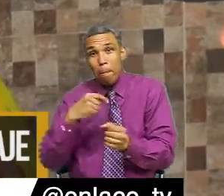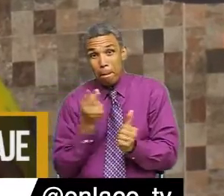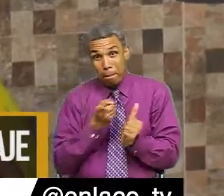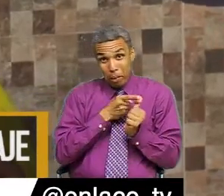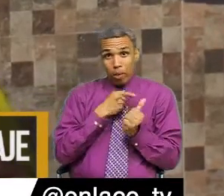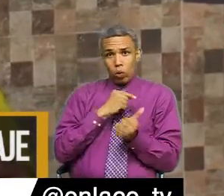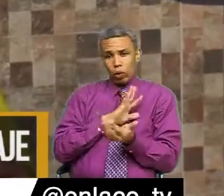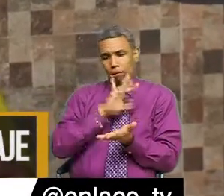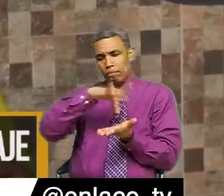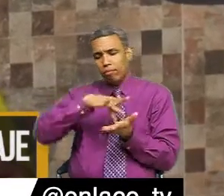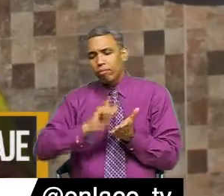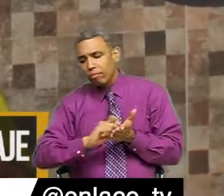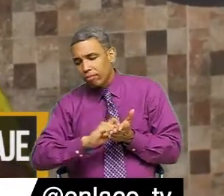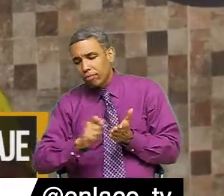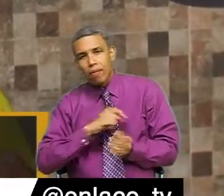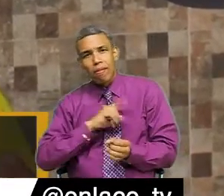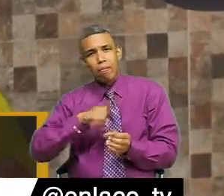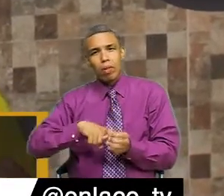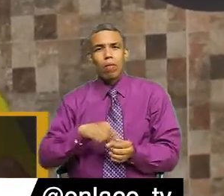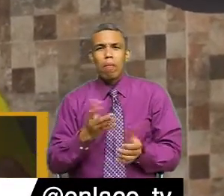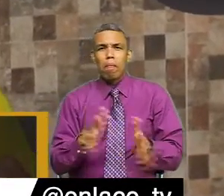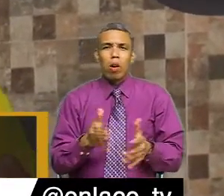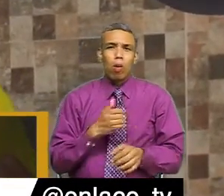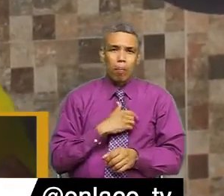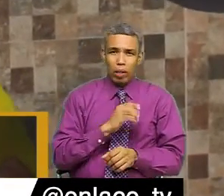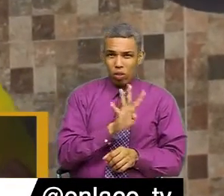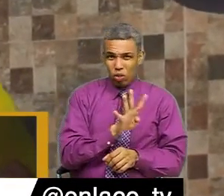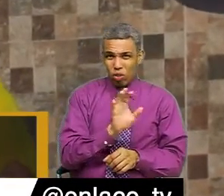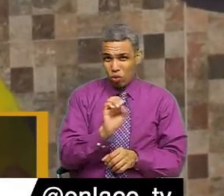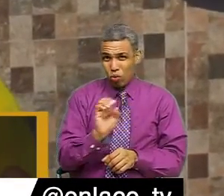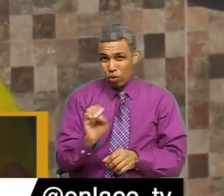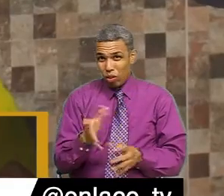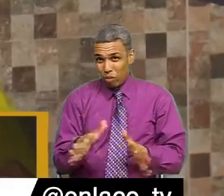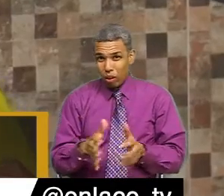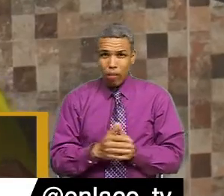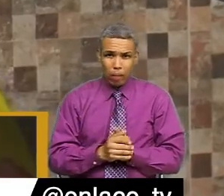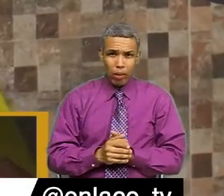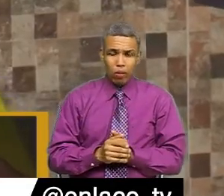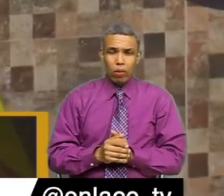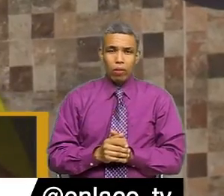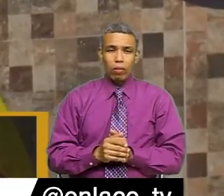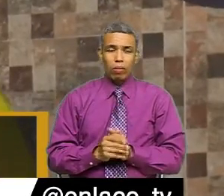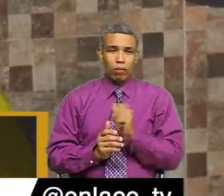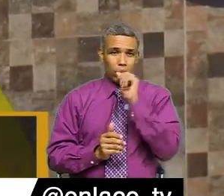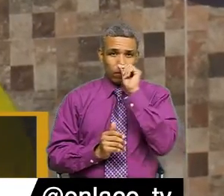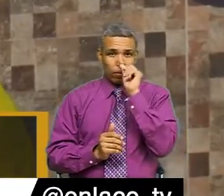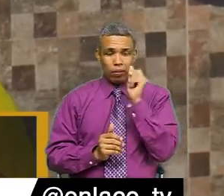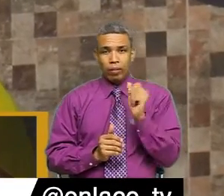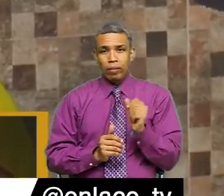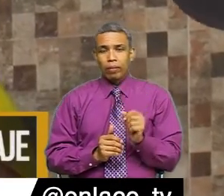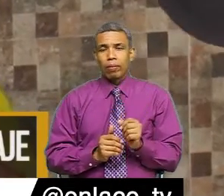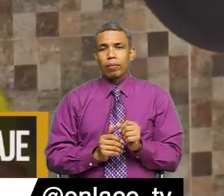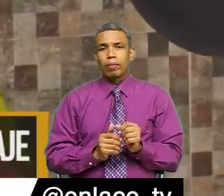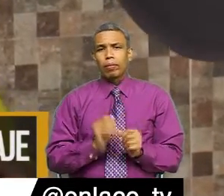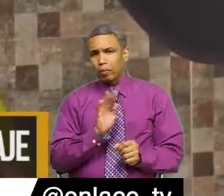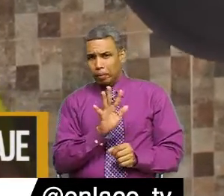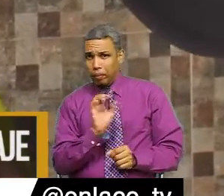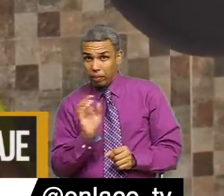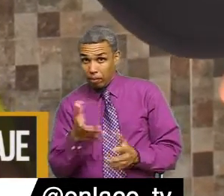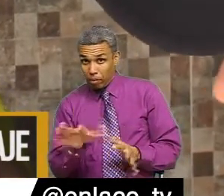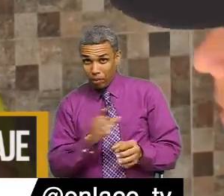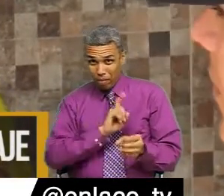Son aproximadamente 400 kilos que se van a repartir. Estaremos desde las 7 y media de la mañana hasta las 9 y